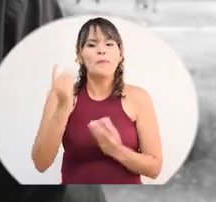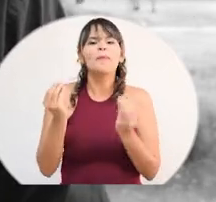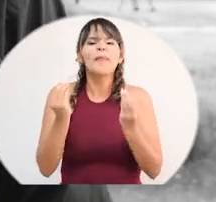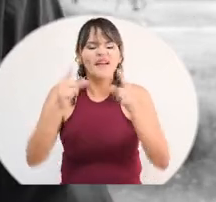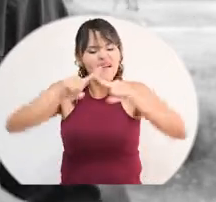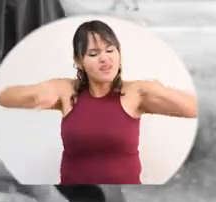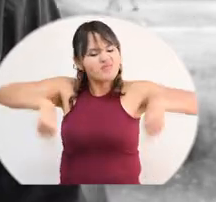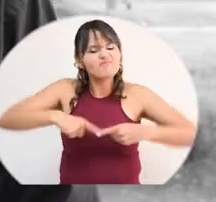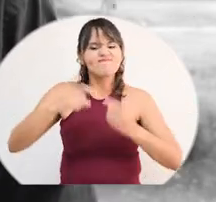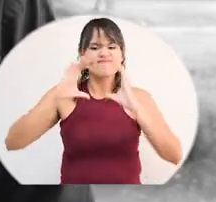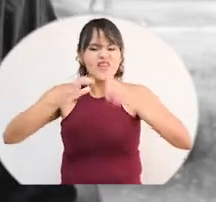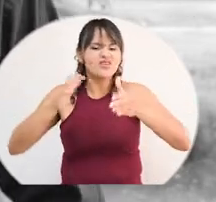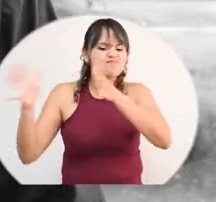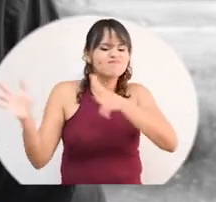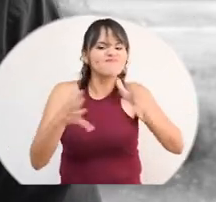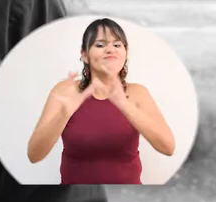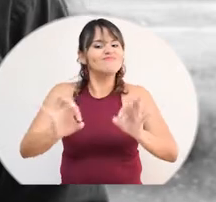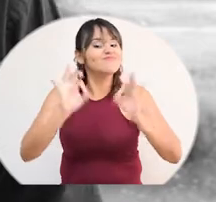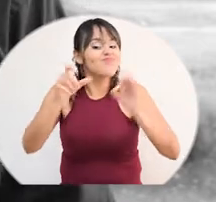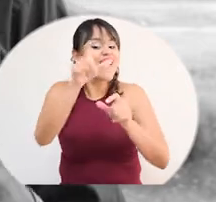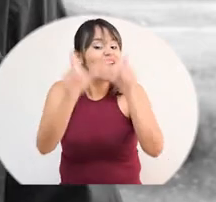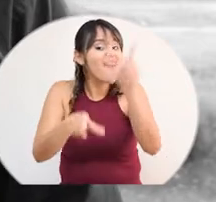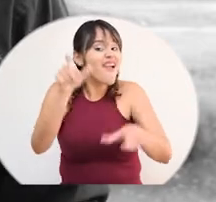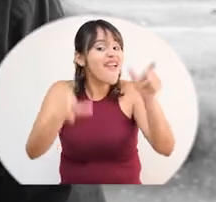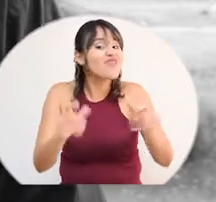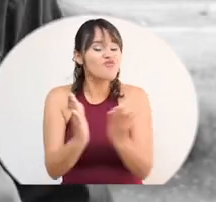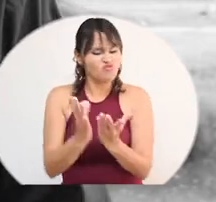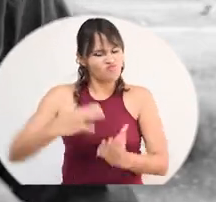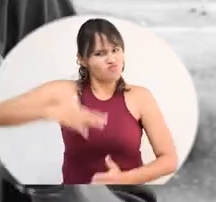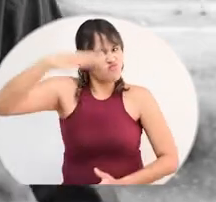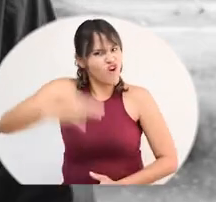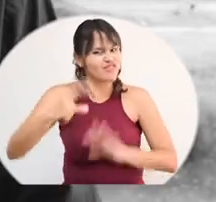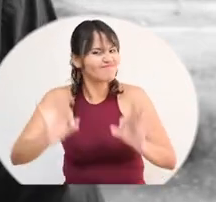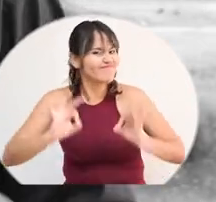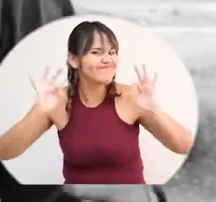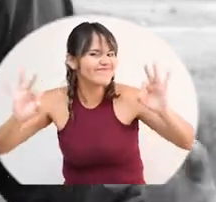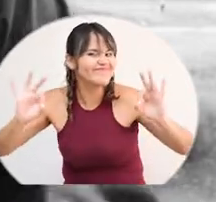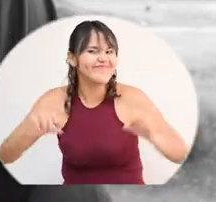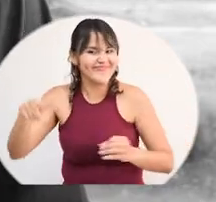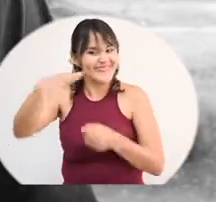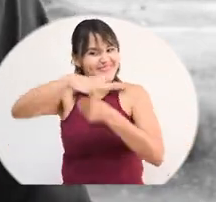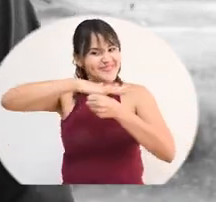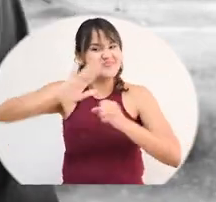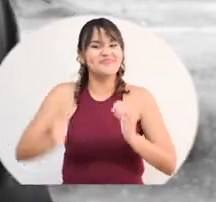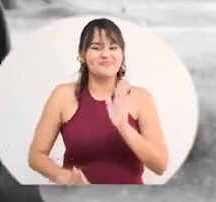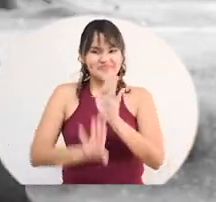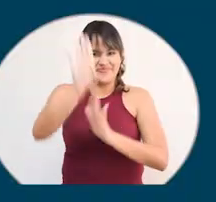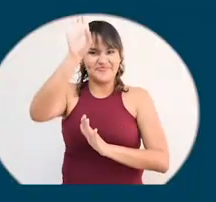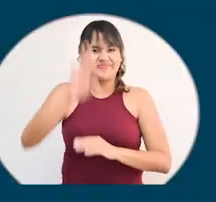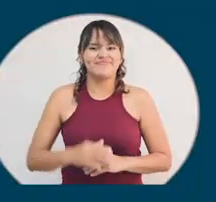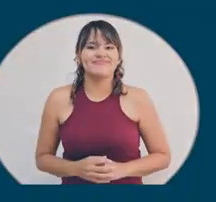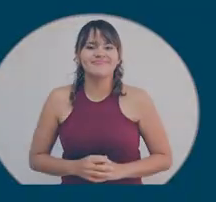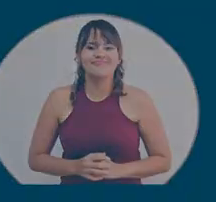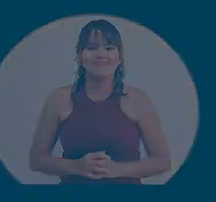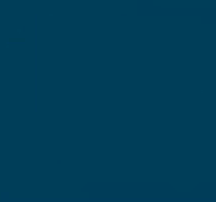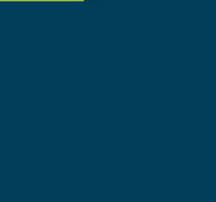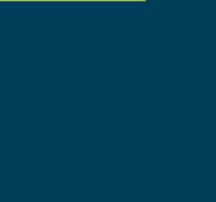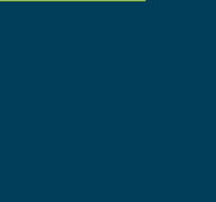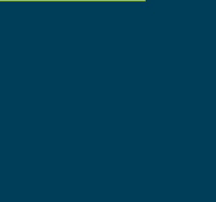desarrollarse de manera integral positiva preparar estudiantes éticos y profesionales de calidad para el desarrollo de nuestra región